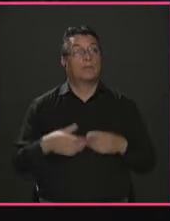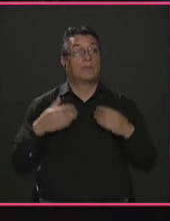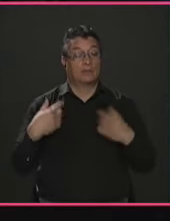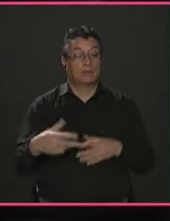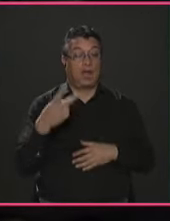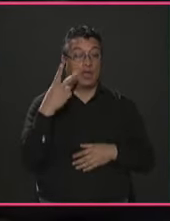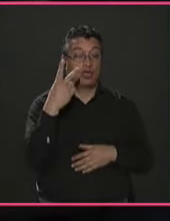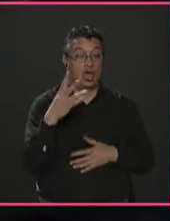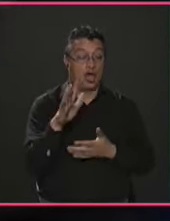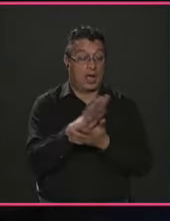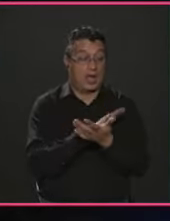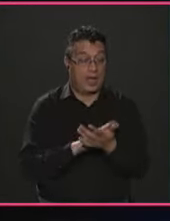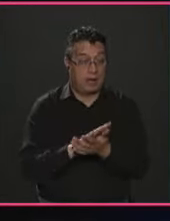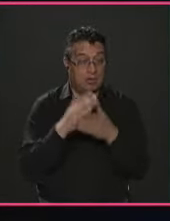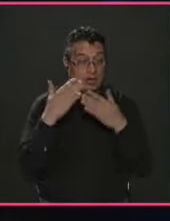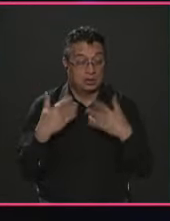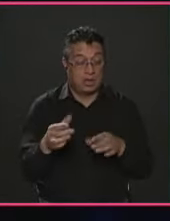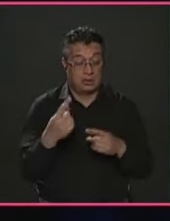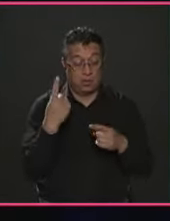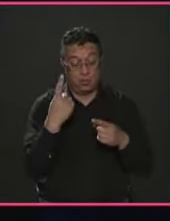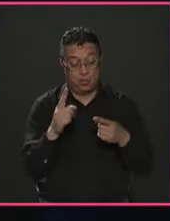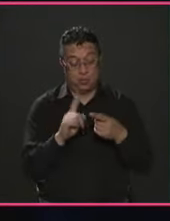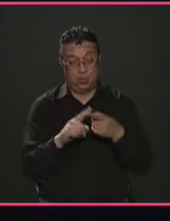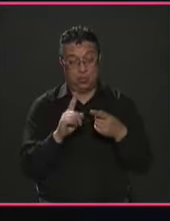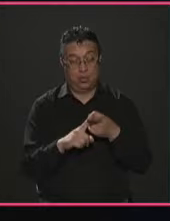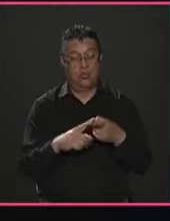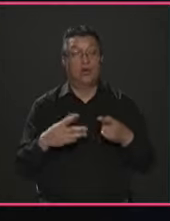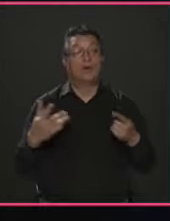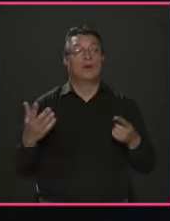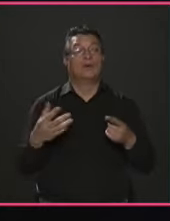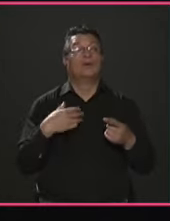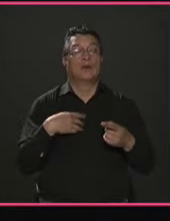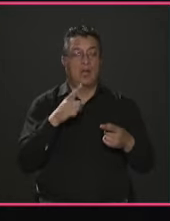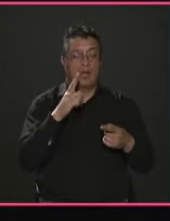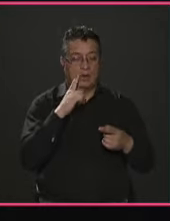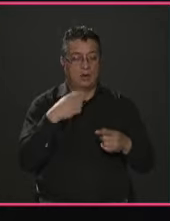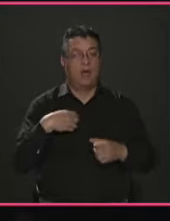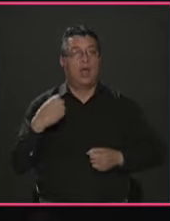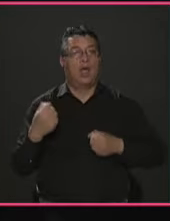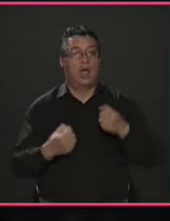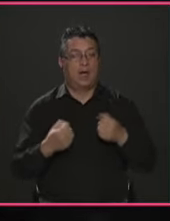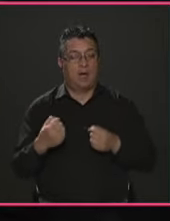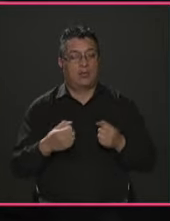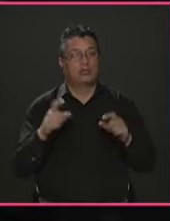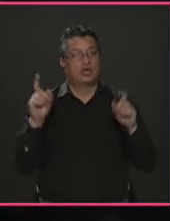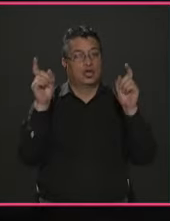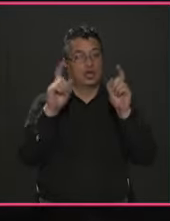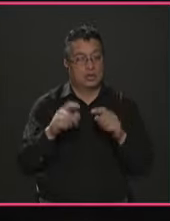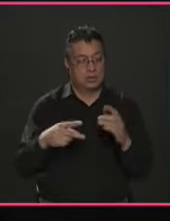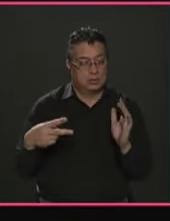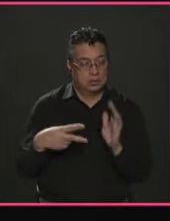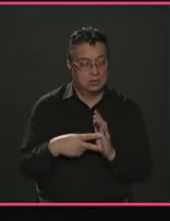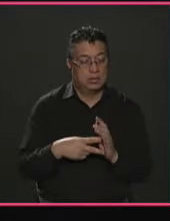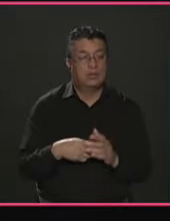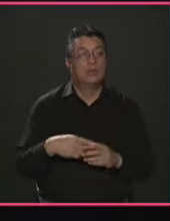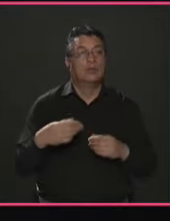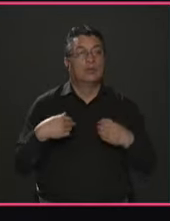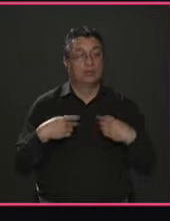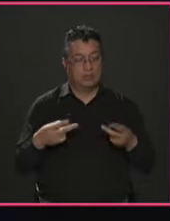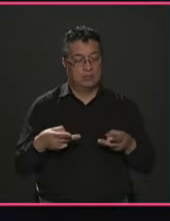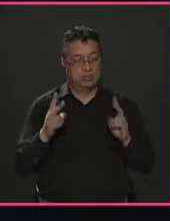dos ejemplos de esto uno es que tenemos autos eléctricos que